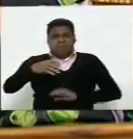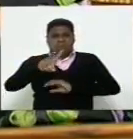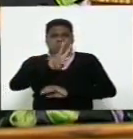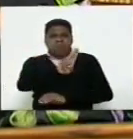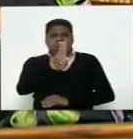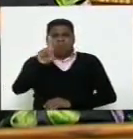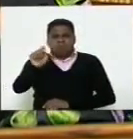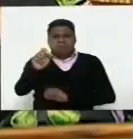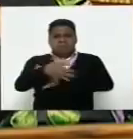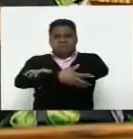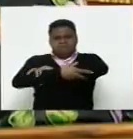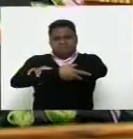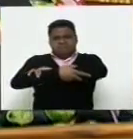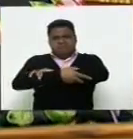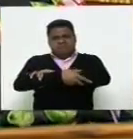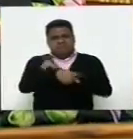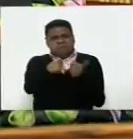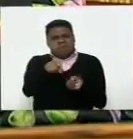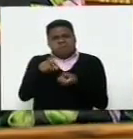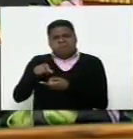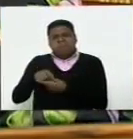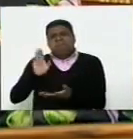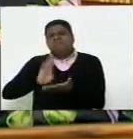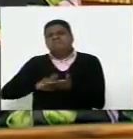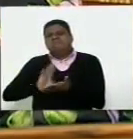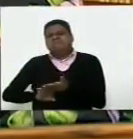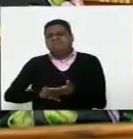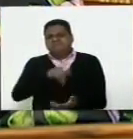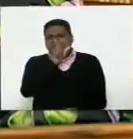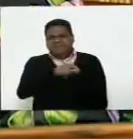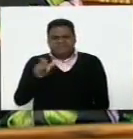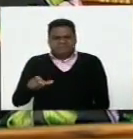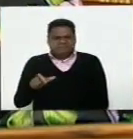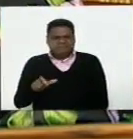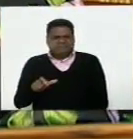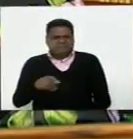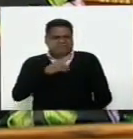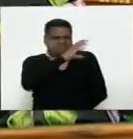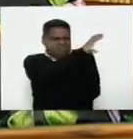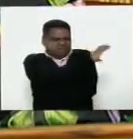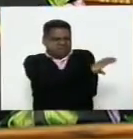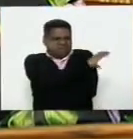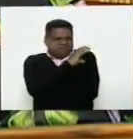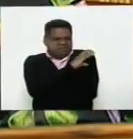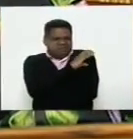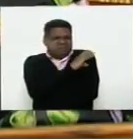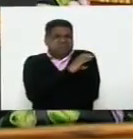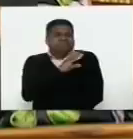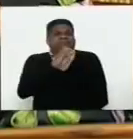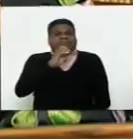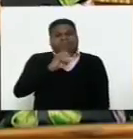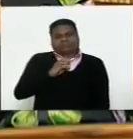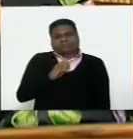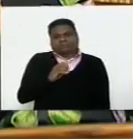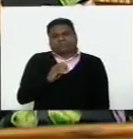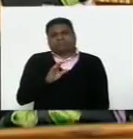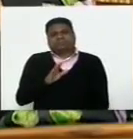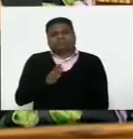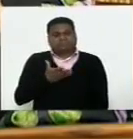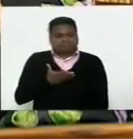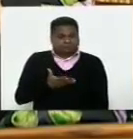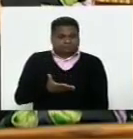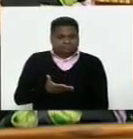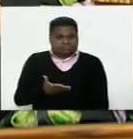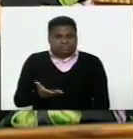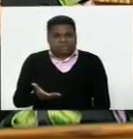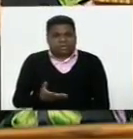tributarias sancionatorias las personas de carácter privado, naturales o jurídicas que asistan